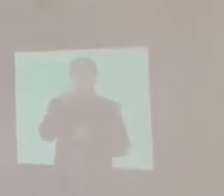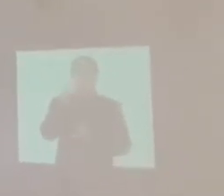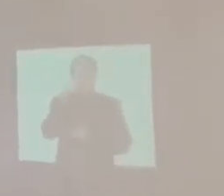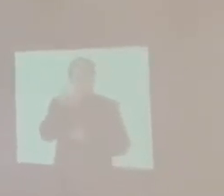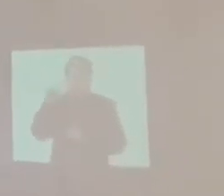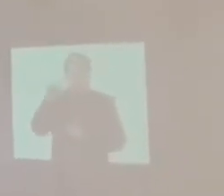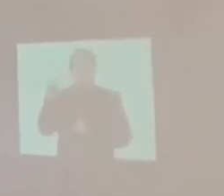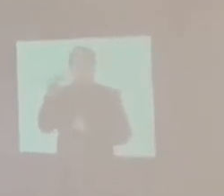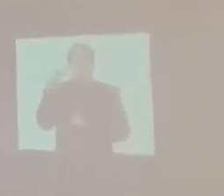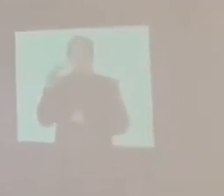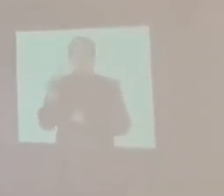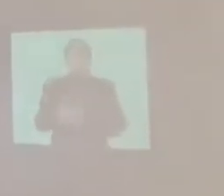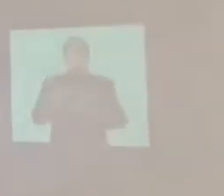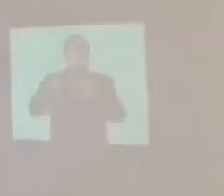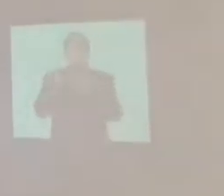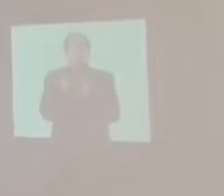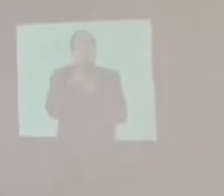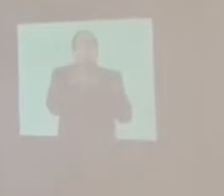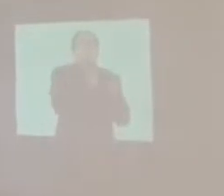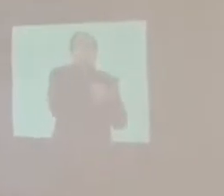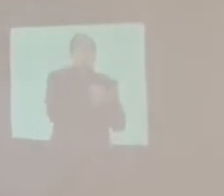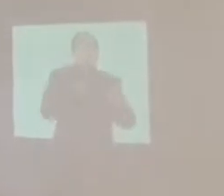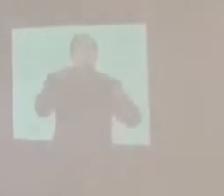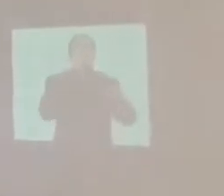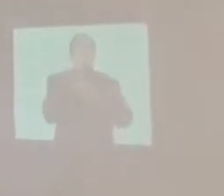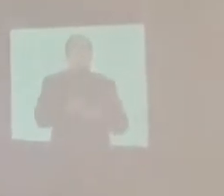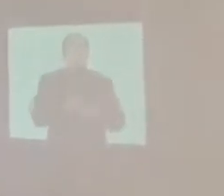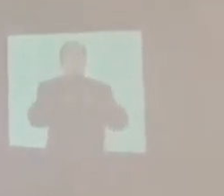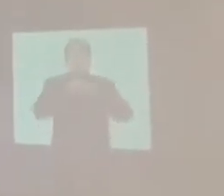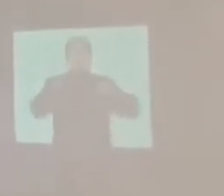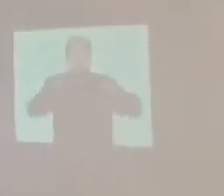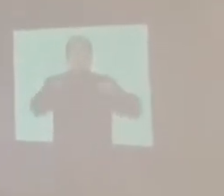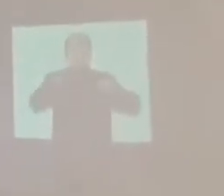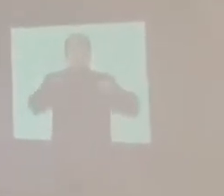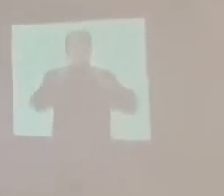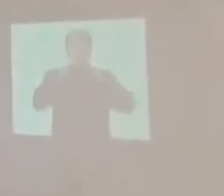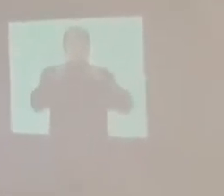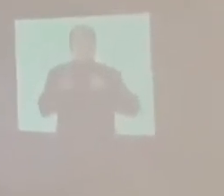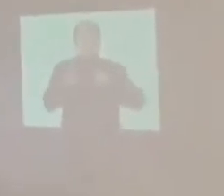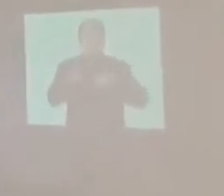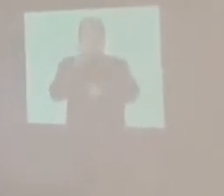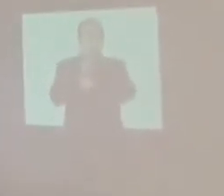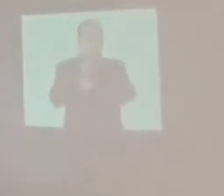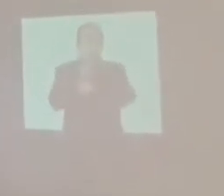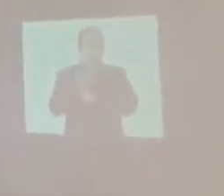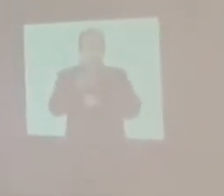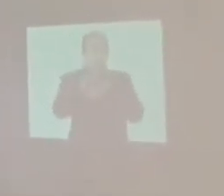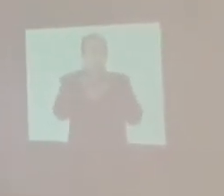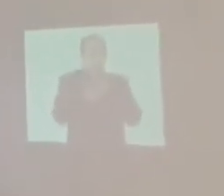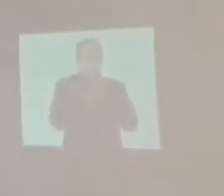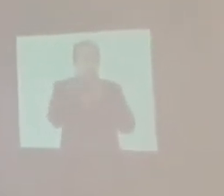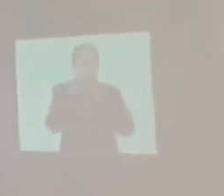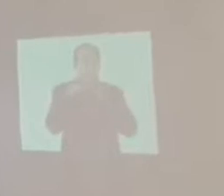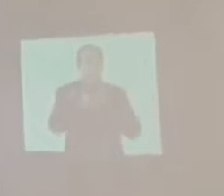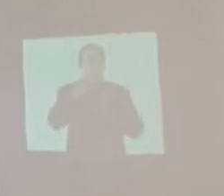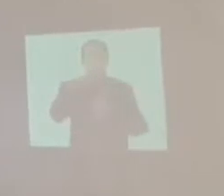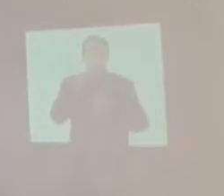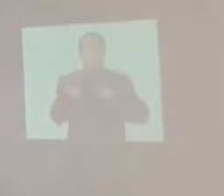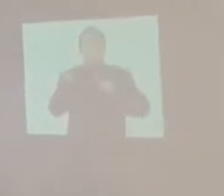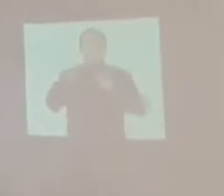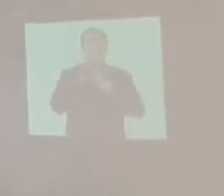a 150 brigadas de reparación de fugas, con lo cual hemos disminuido de 2018 a la fecha